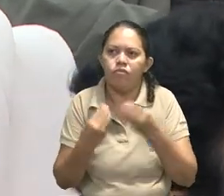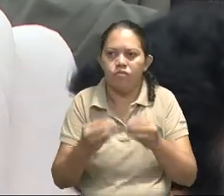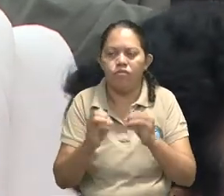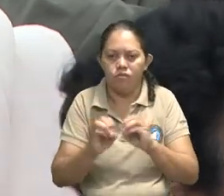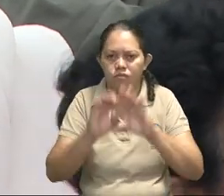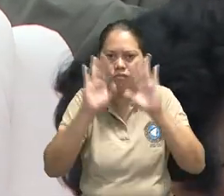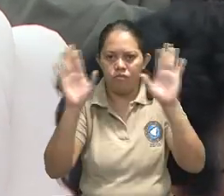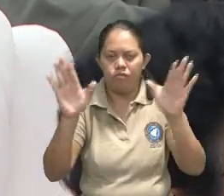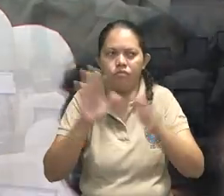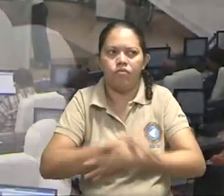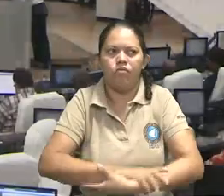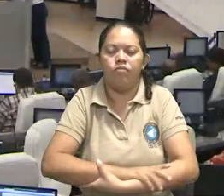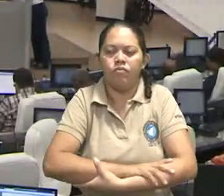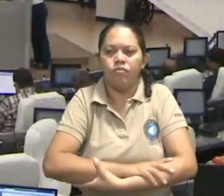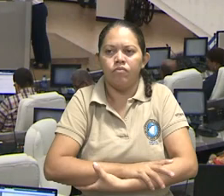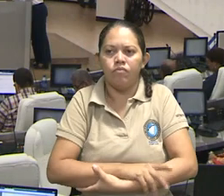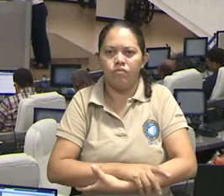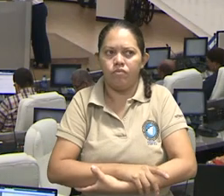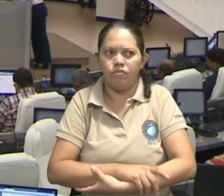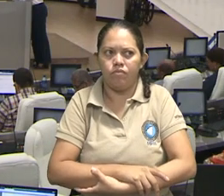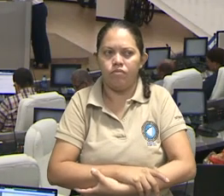días.